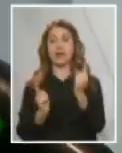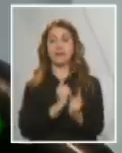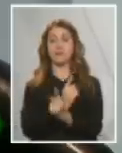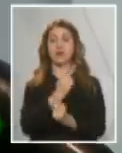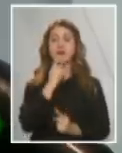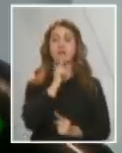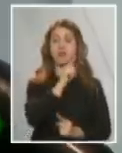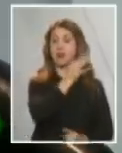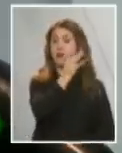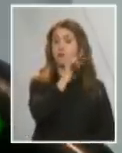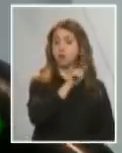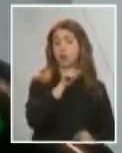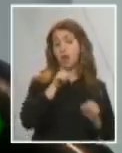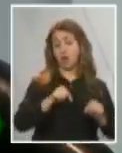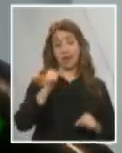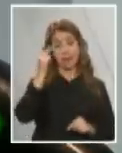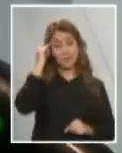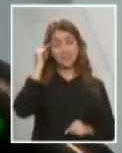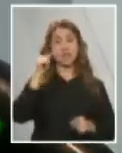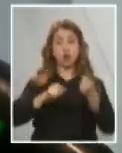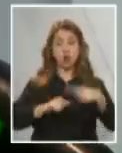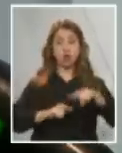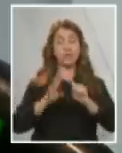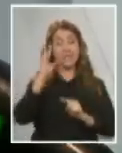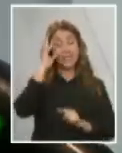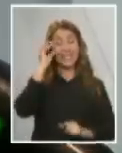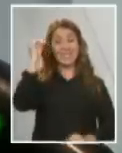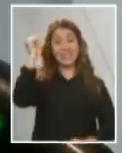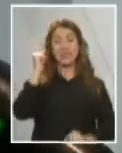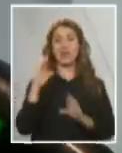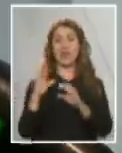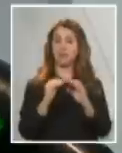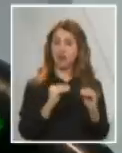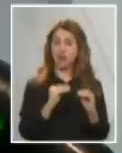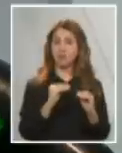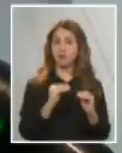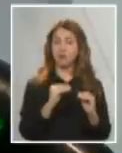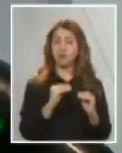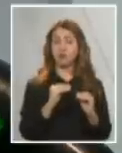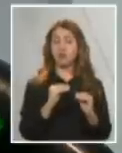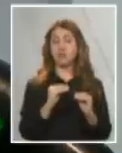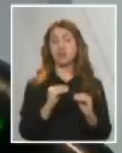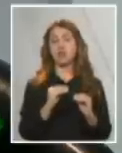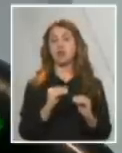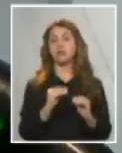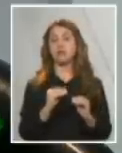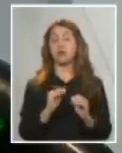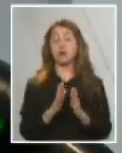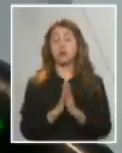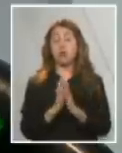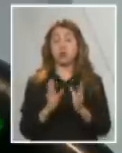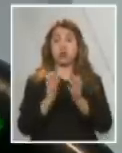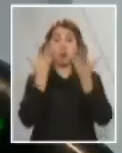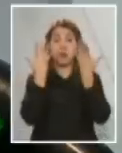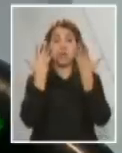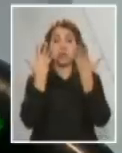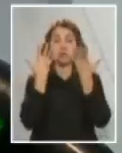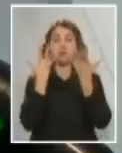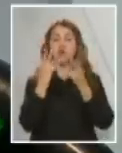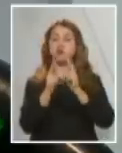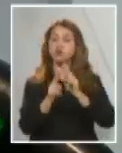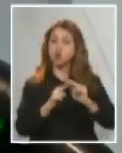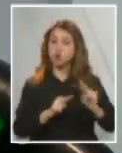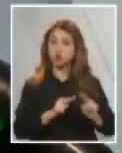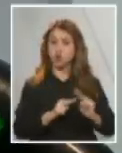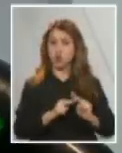esta manera, y ahora pensar en estas otras ideas que estamos hablando, que van a, seguramente vamos a quedar muy sorprendidos por las